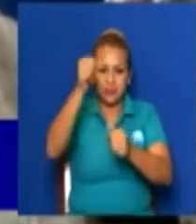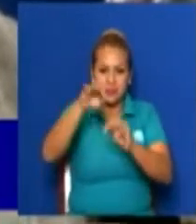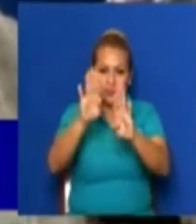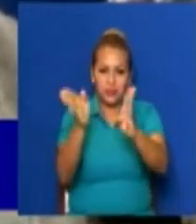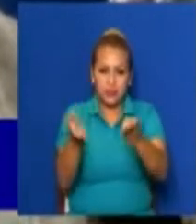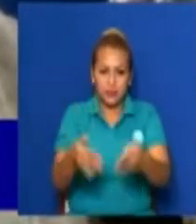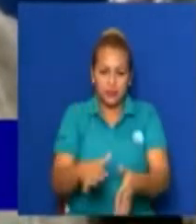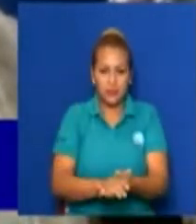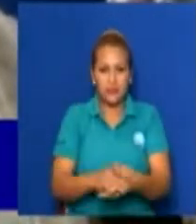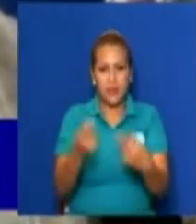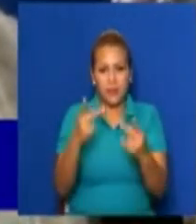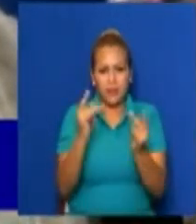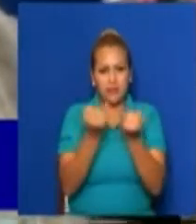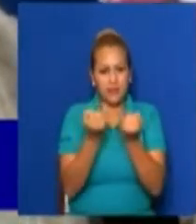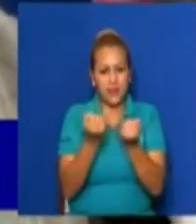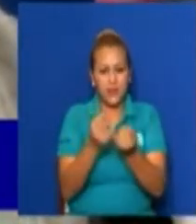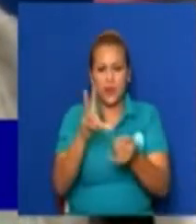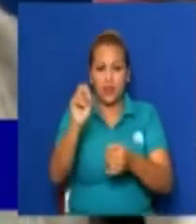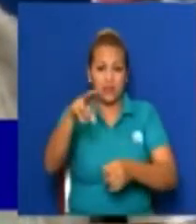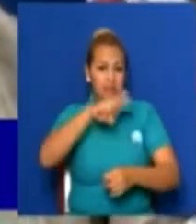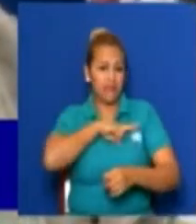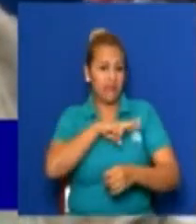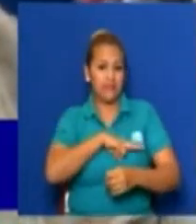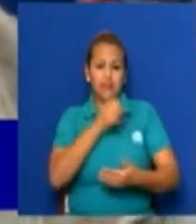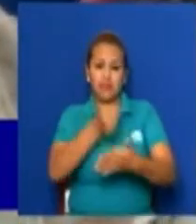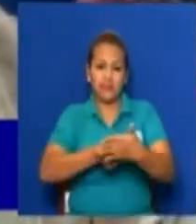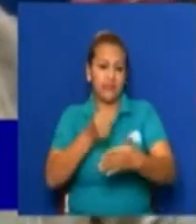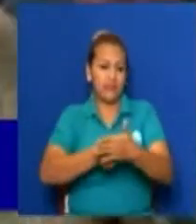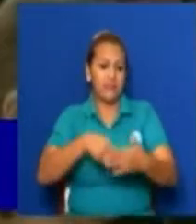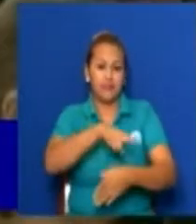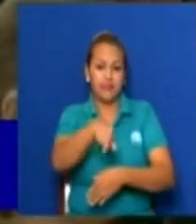Pero que no se valora el esfuerzo de cada una de ellas.